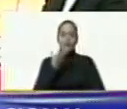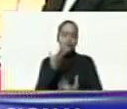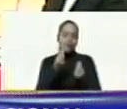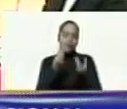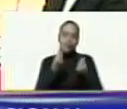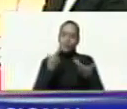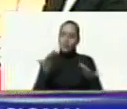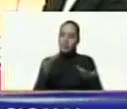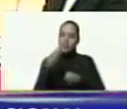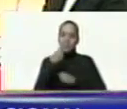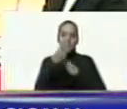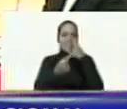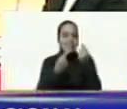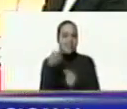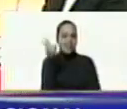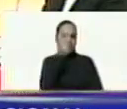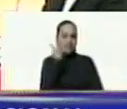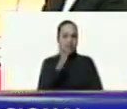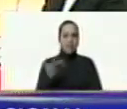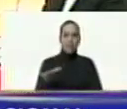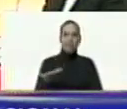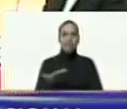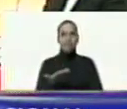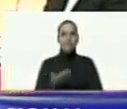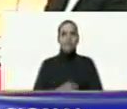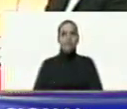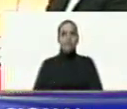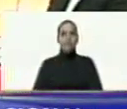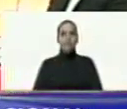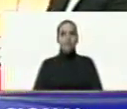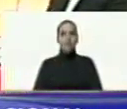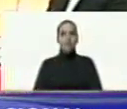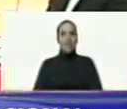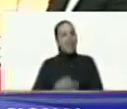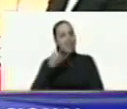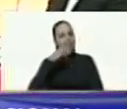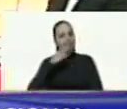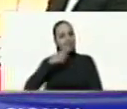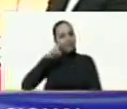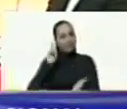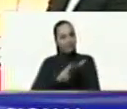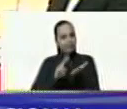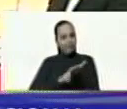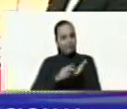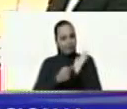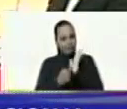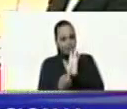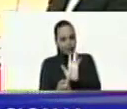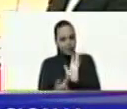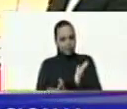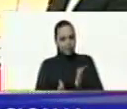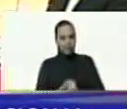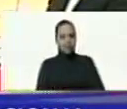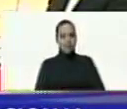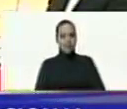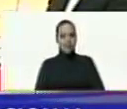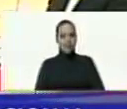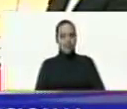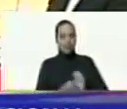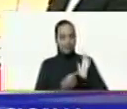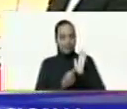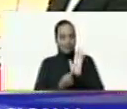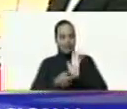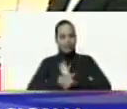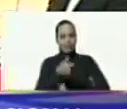Tantas cosas que se dicen de nosotros. Y ahí hay una realidad. La realidad ha podido más que